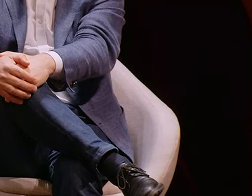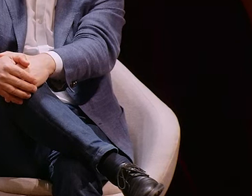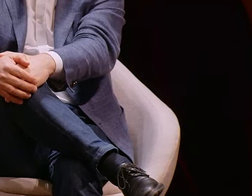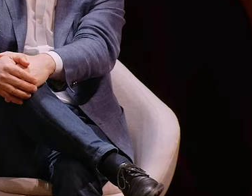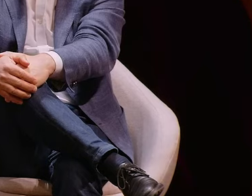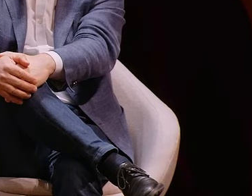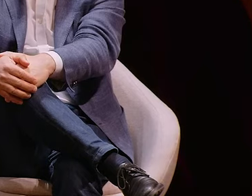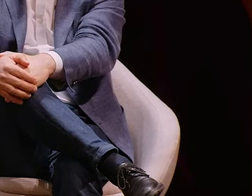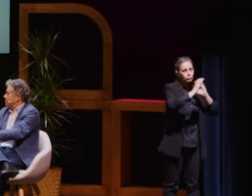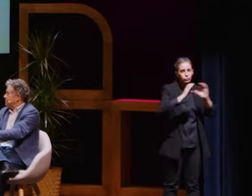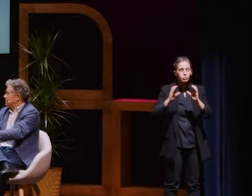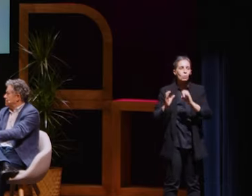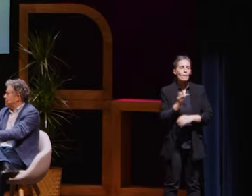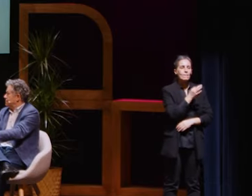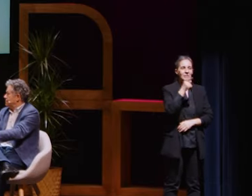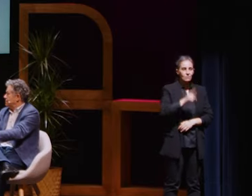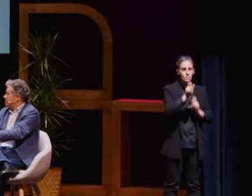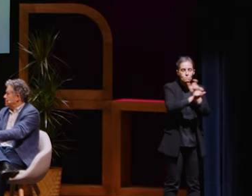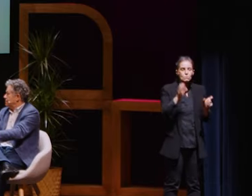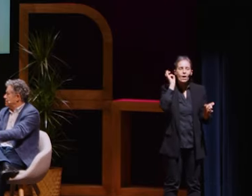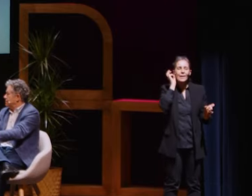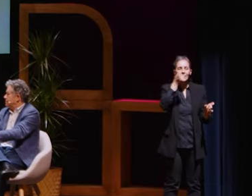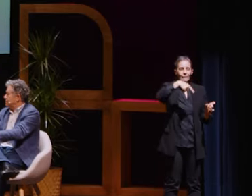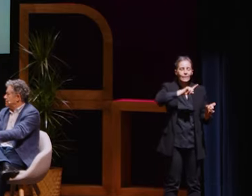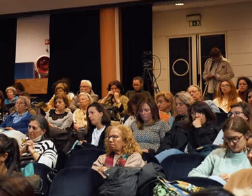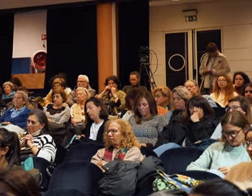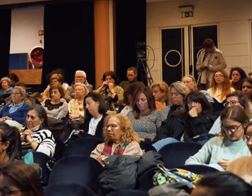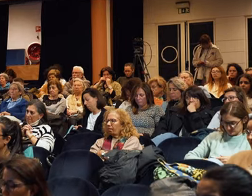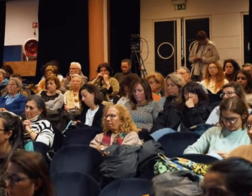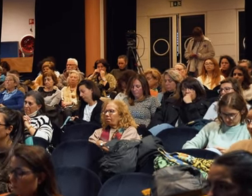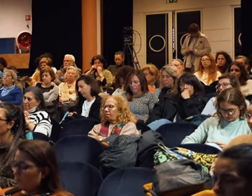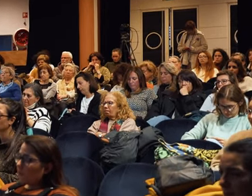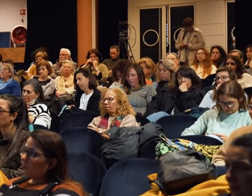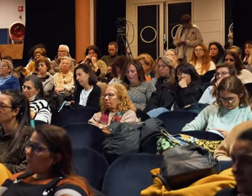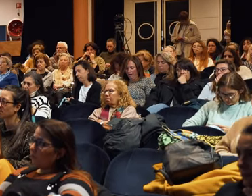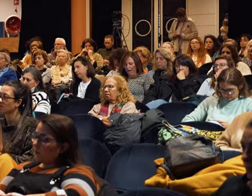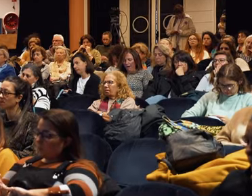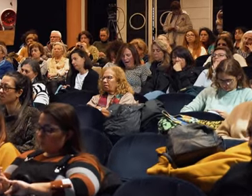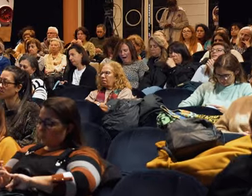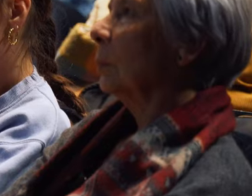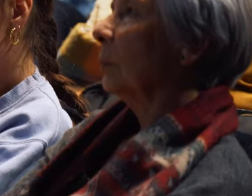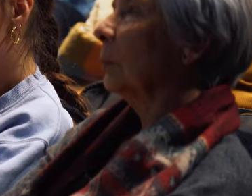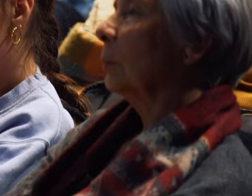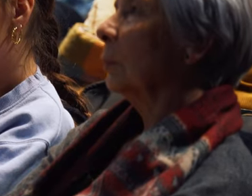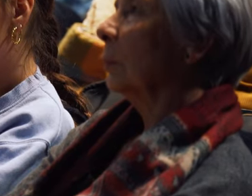novas mulleres as que seguir e a través das que informarse e a través das que pensar coas súas opinións.